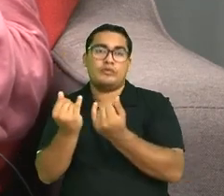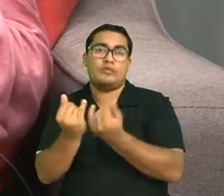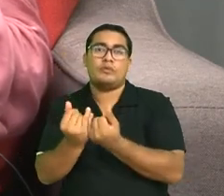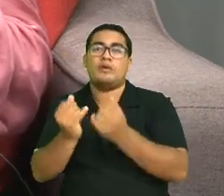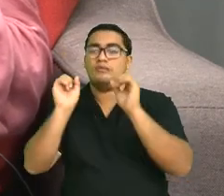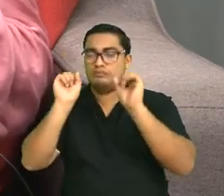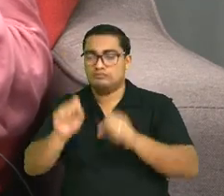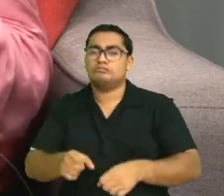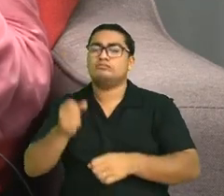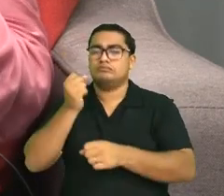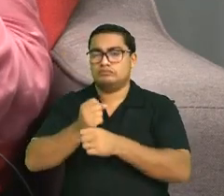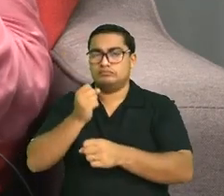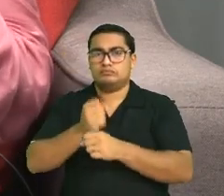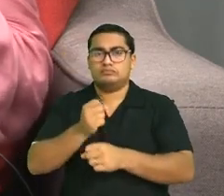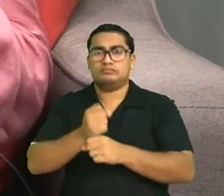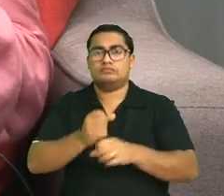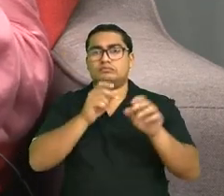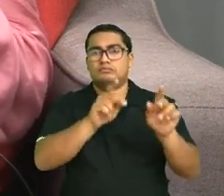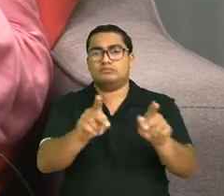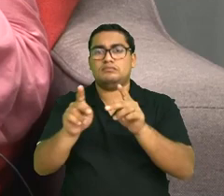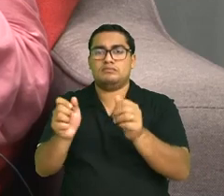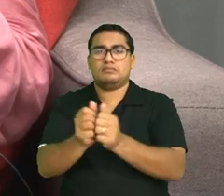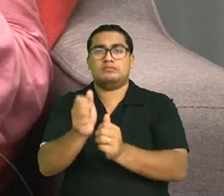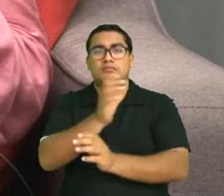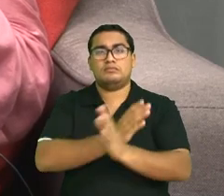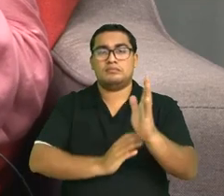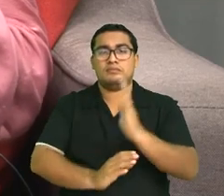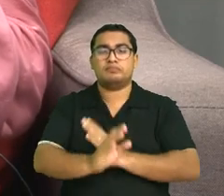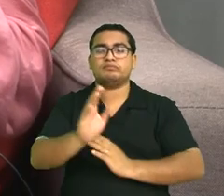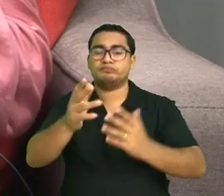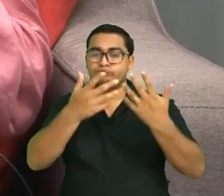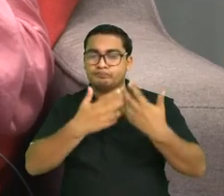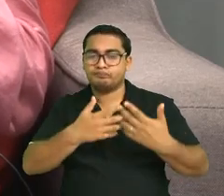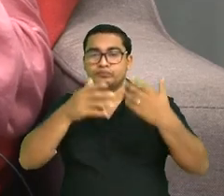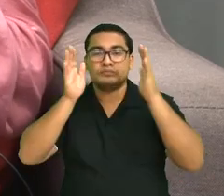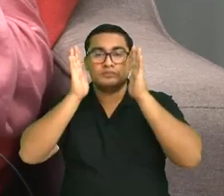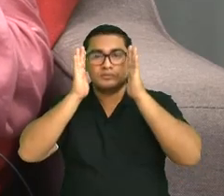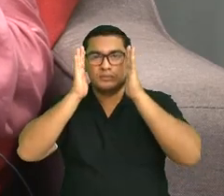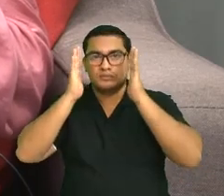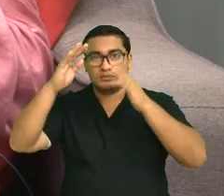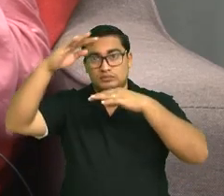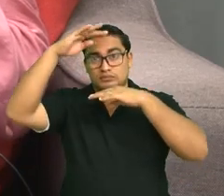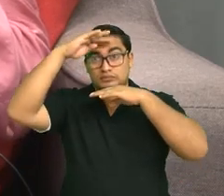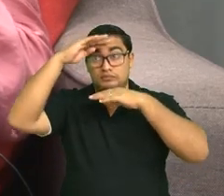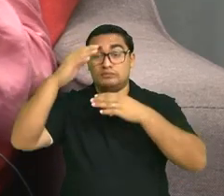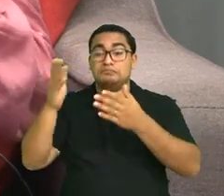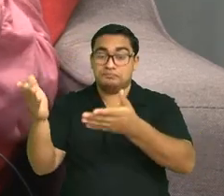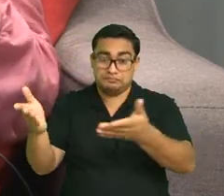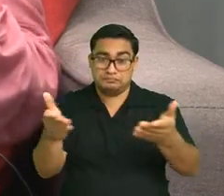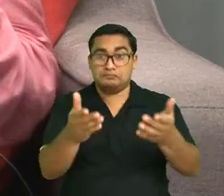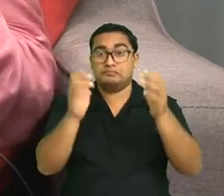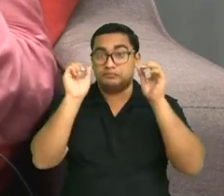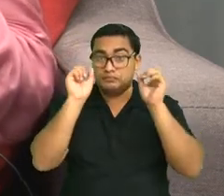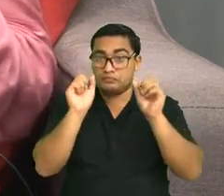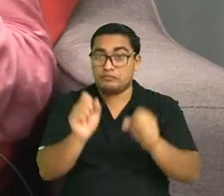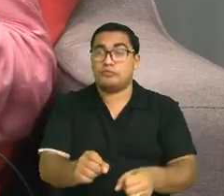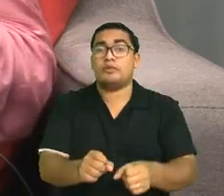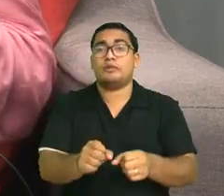privado. Y por otro lado, como decíamos, la oportunidad que se les da de